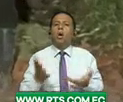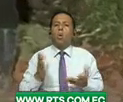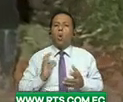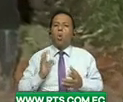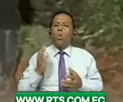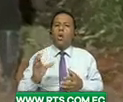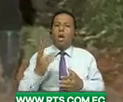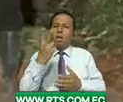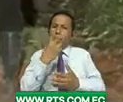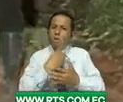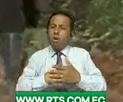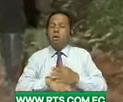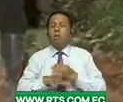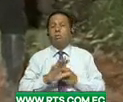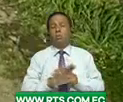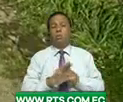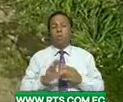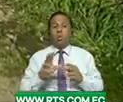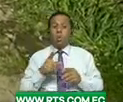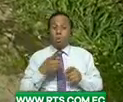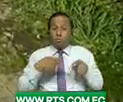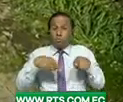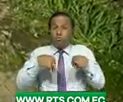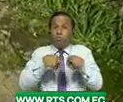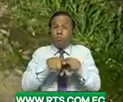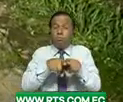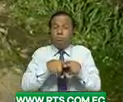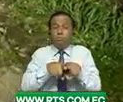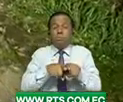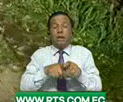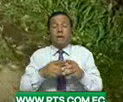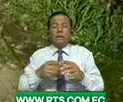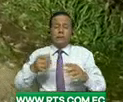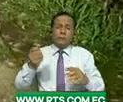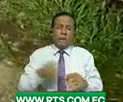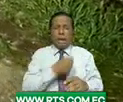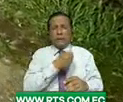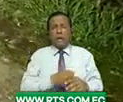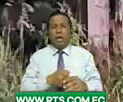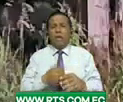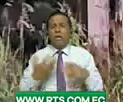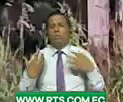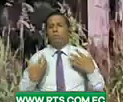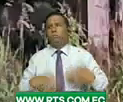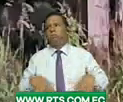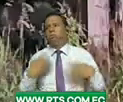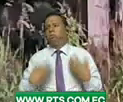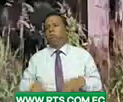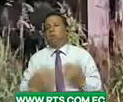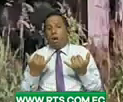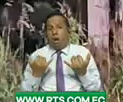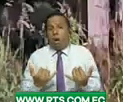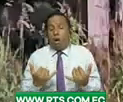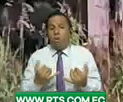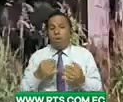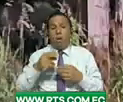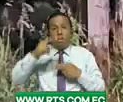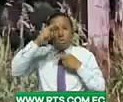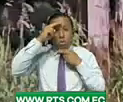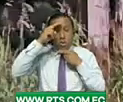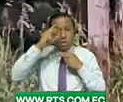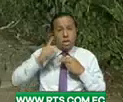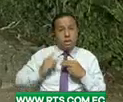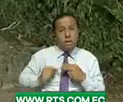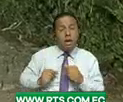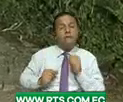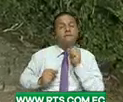e hija, mientras que su conviviente estaría herida. Esta es una noticia en desarrollo y tendremos